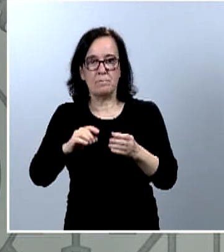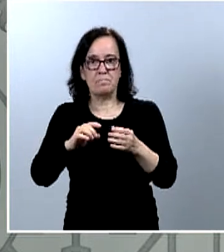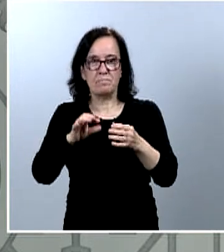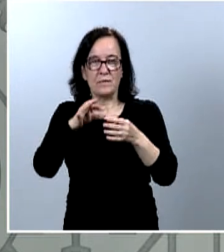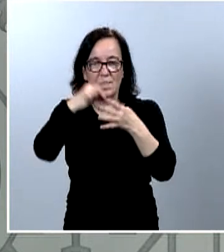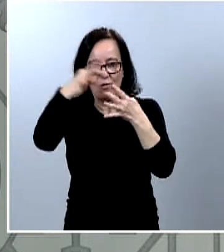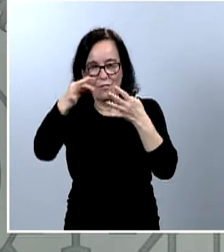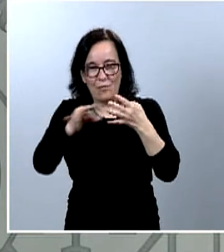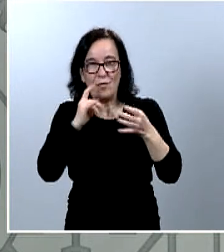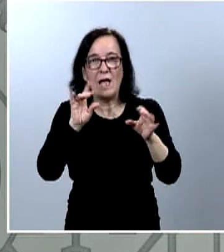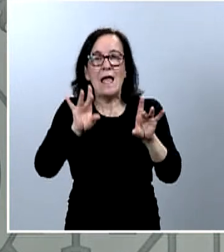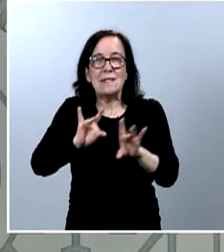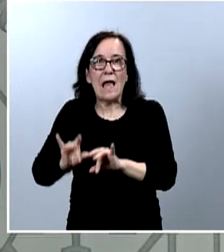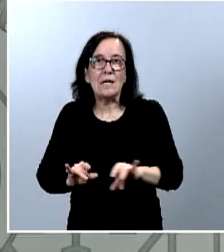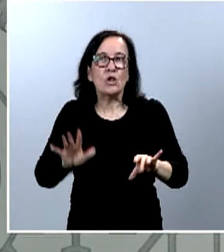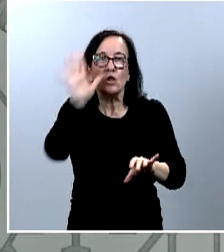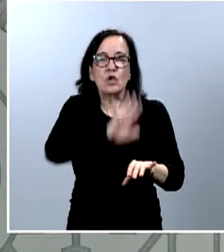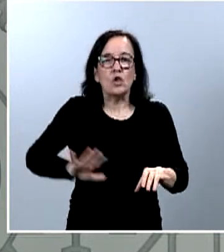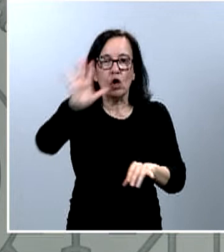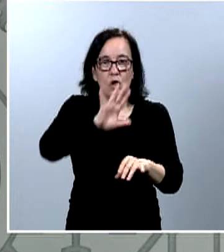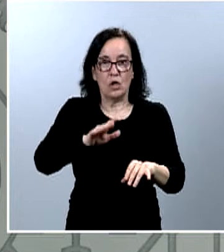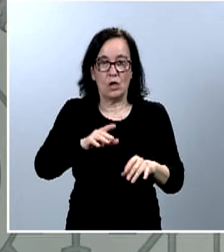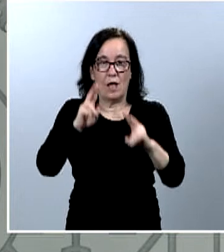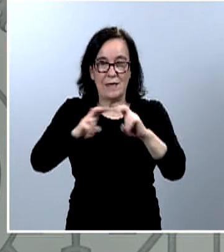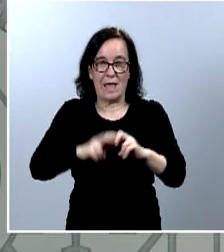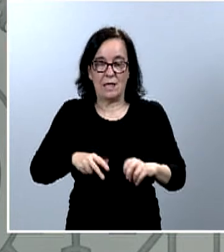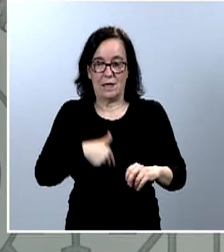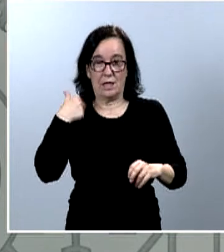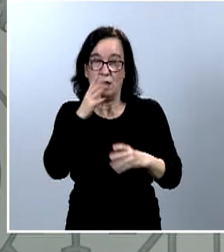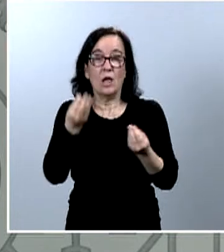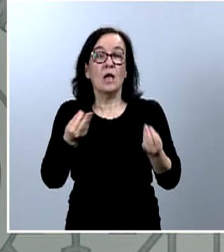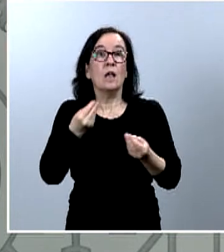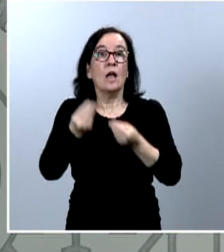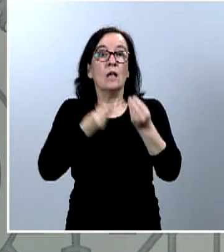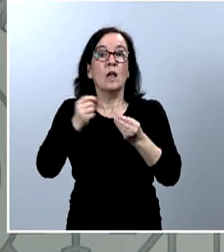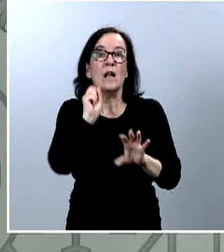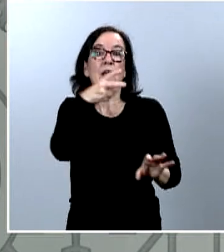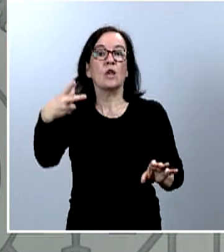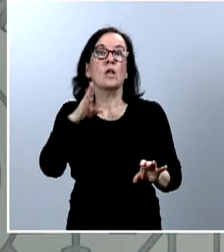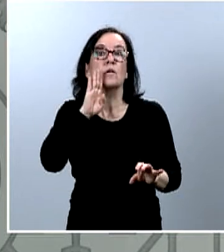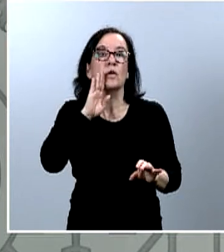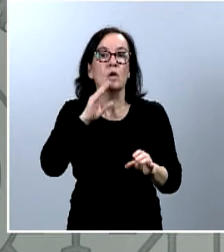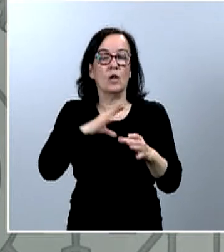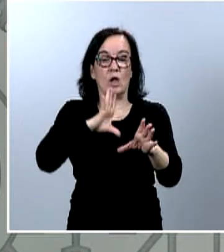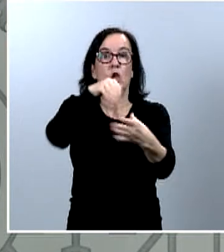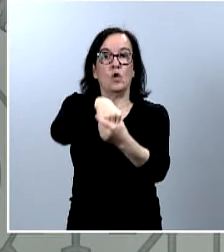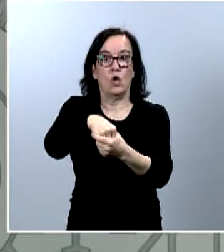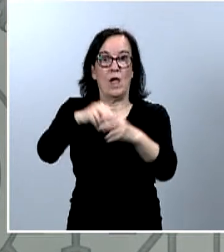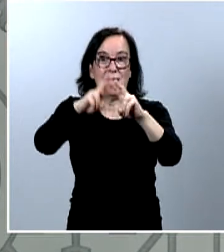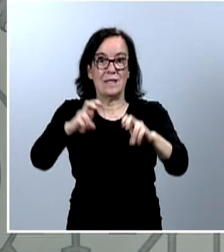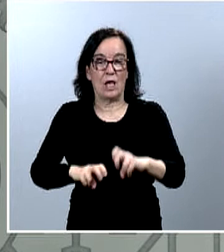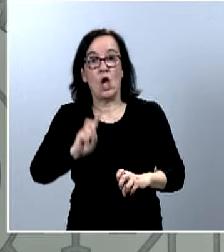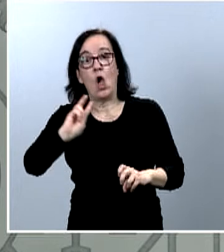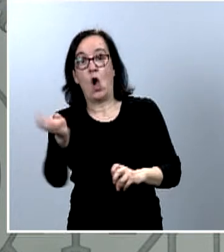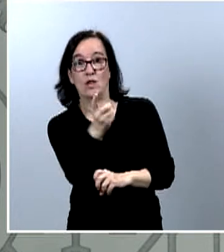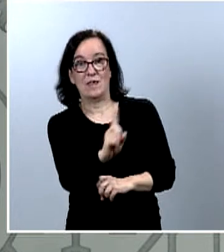del análisis general. El problema es que al hacer eso estamos refiriendo los resultados a aquellas comunidades que están incluidas en el análisis y no a las otras,